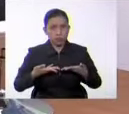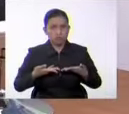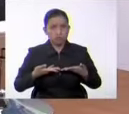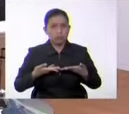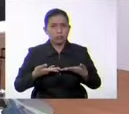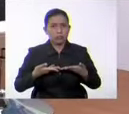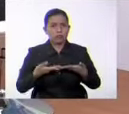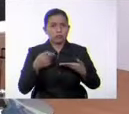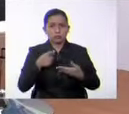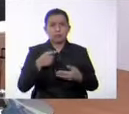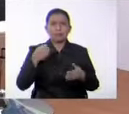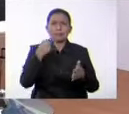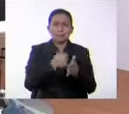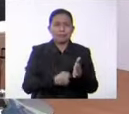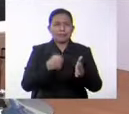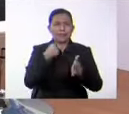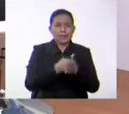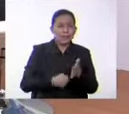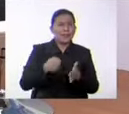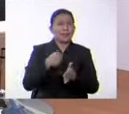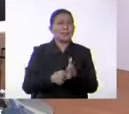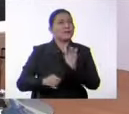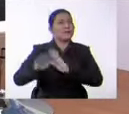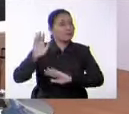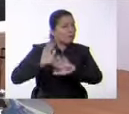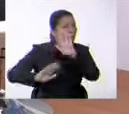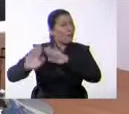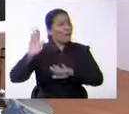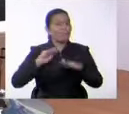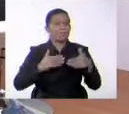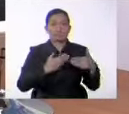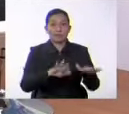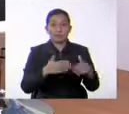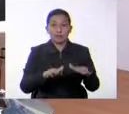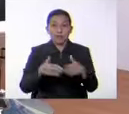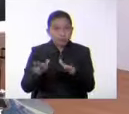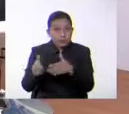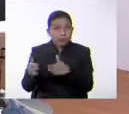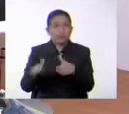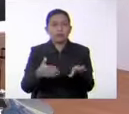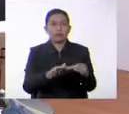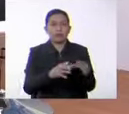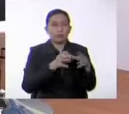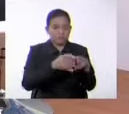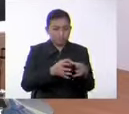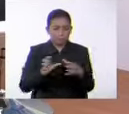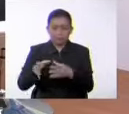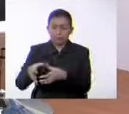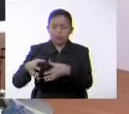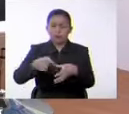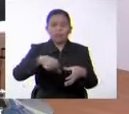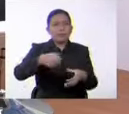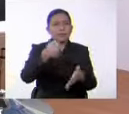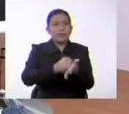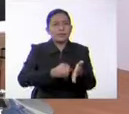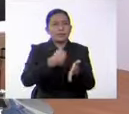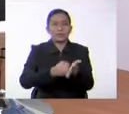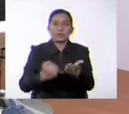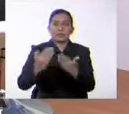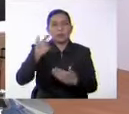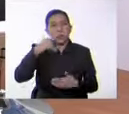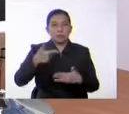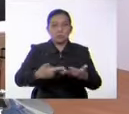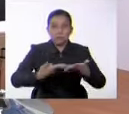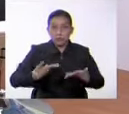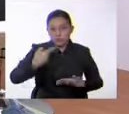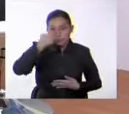esas conquistas que a través de la historia diferentes grupos han luchado para que también se les respete, como el derecho al trabajo, como bien